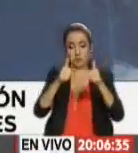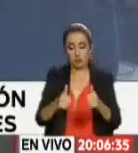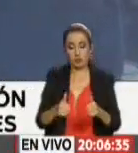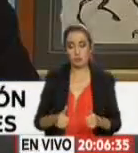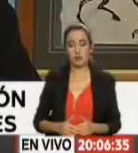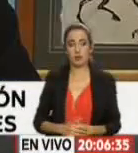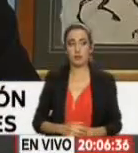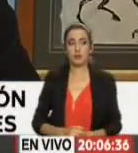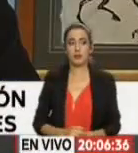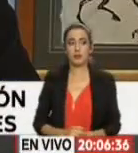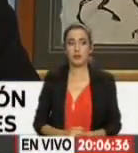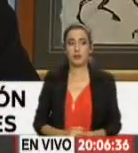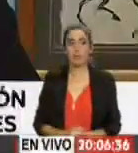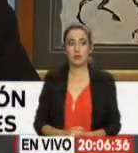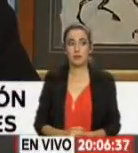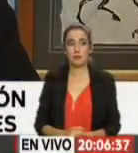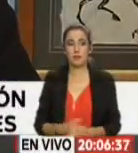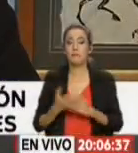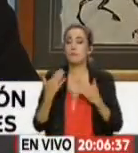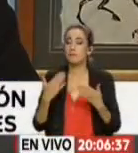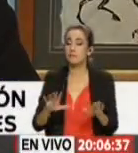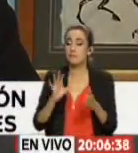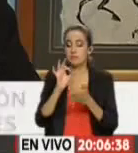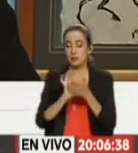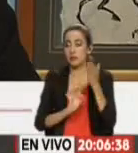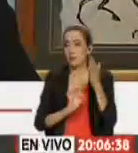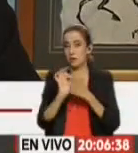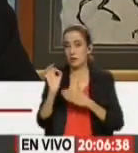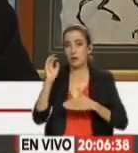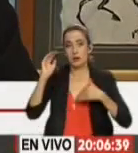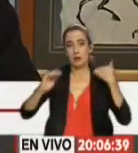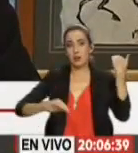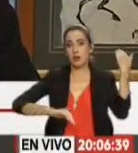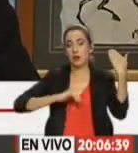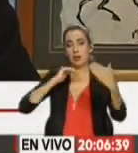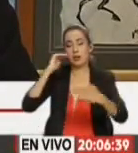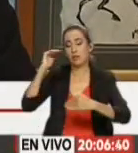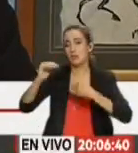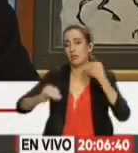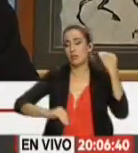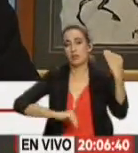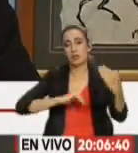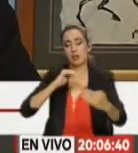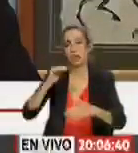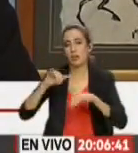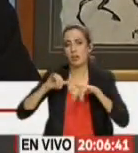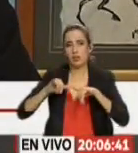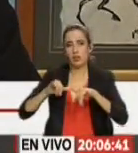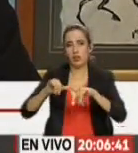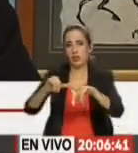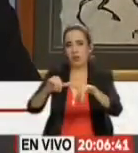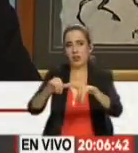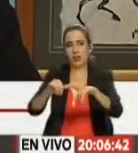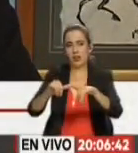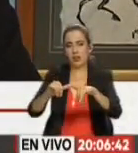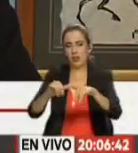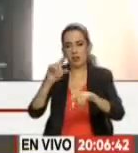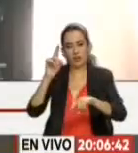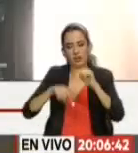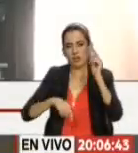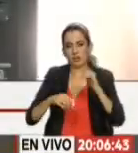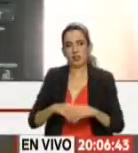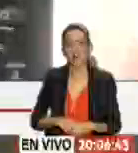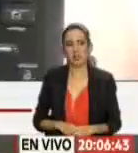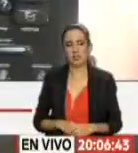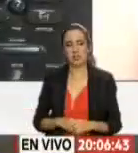24 de marzo. Si ya estaba calificado y el proceso en marcha, ya las candidaturas son irrenunciables, no hay cómo cambiar.